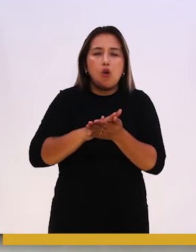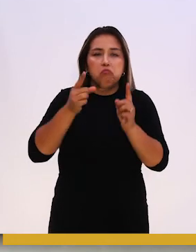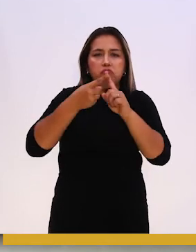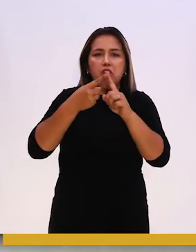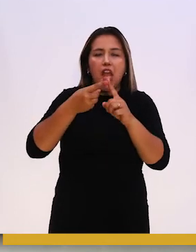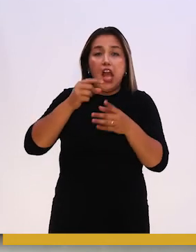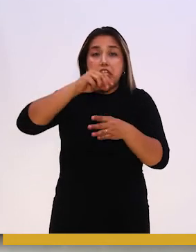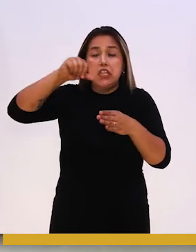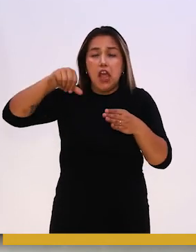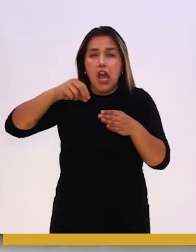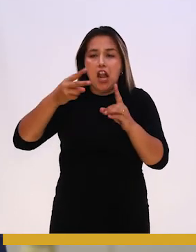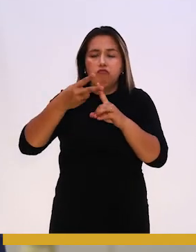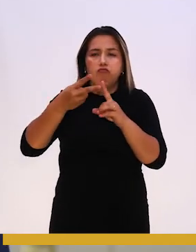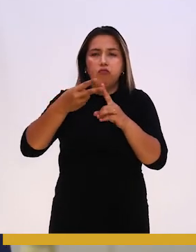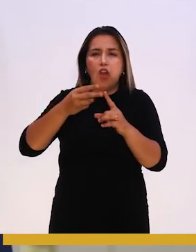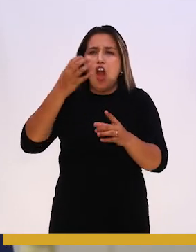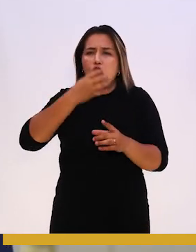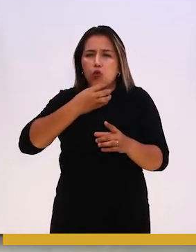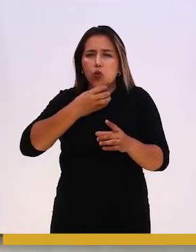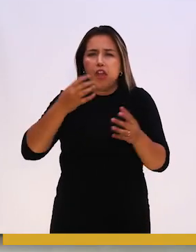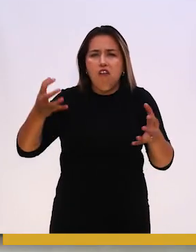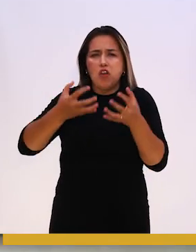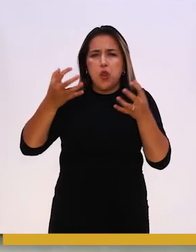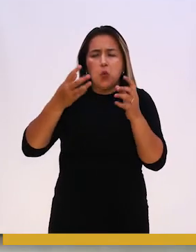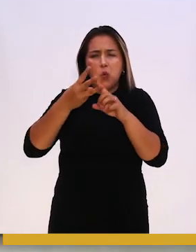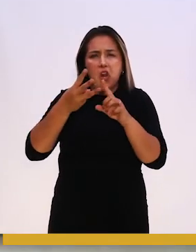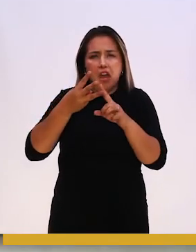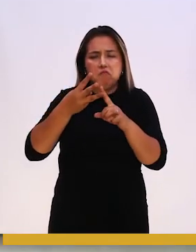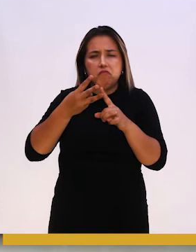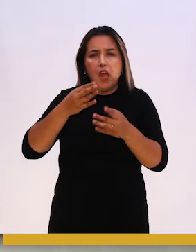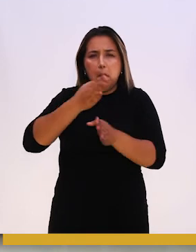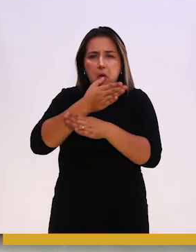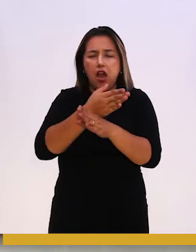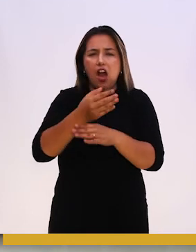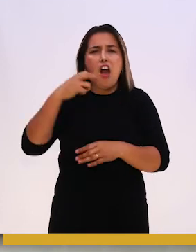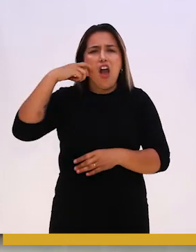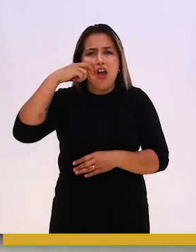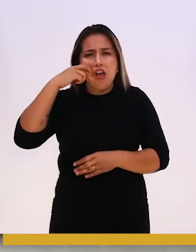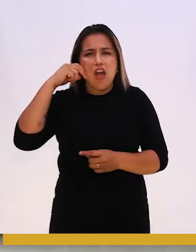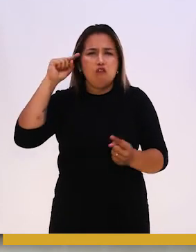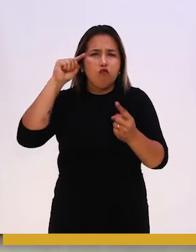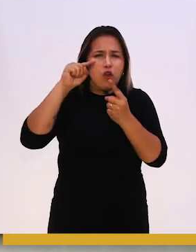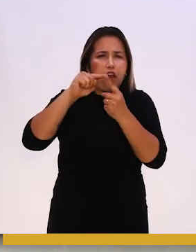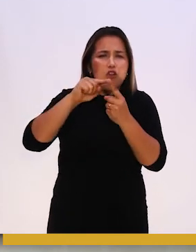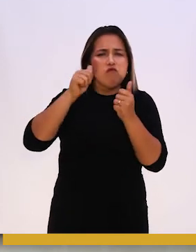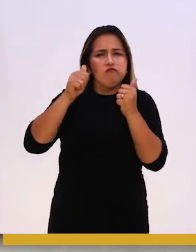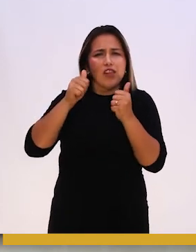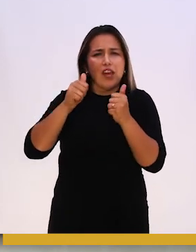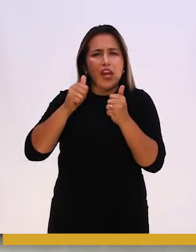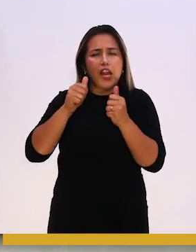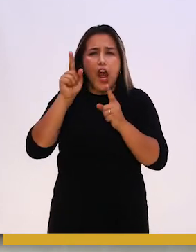los alimentos de distinto tipo. En especial queremos enfocarnos en los alimentos y nutrientes críticos para los adultos mayores, como el hierro,